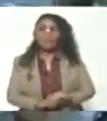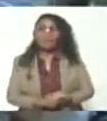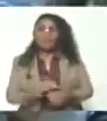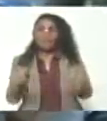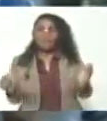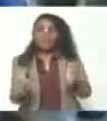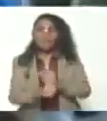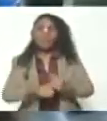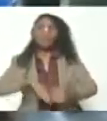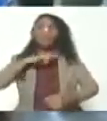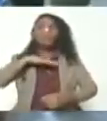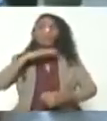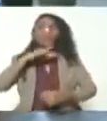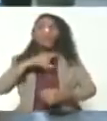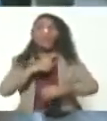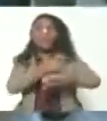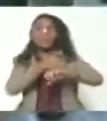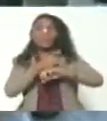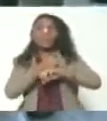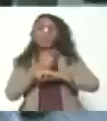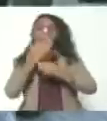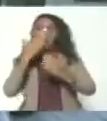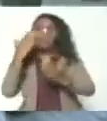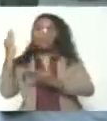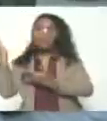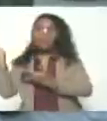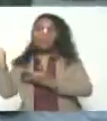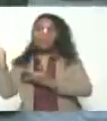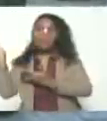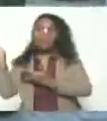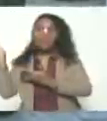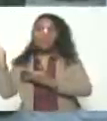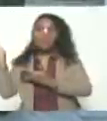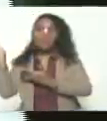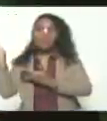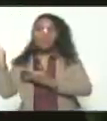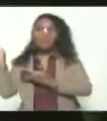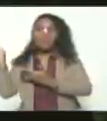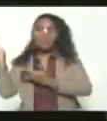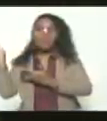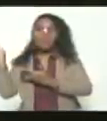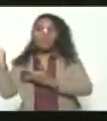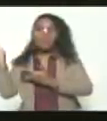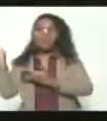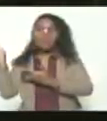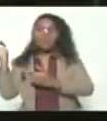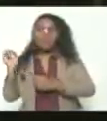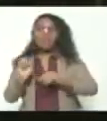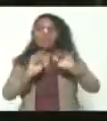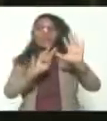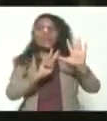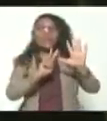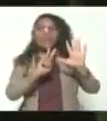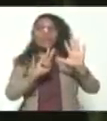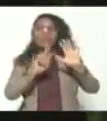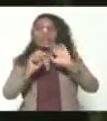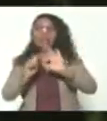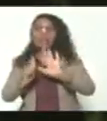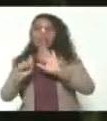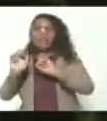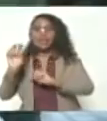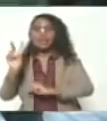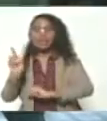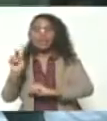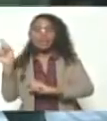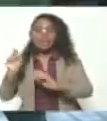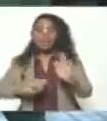de 762 por 39, mi comandante jefe. De 762. Un arsenal